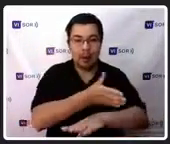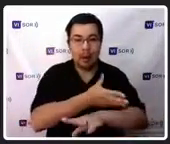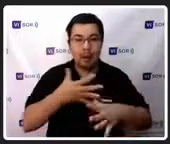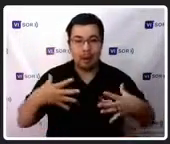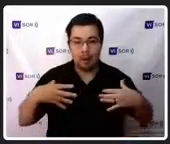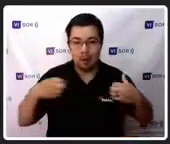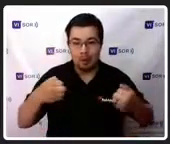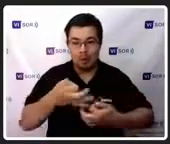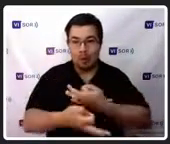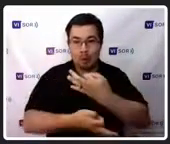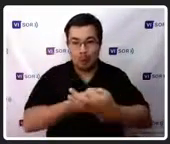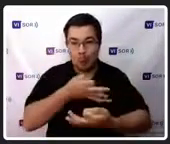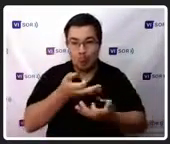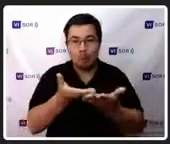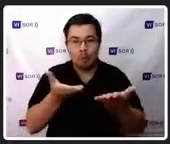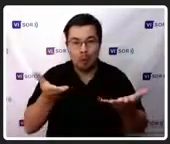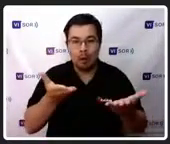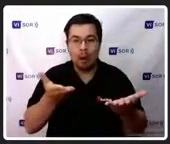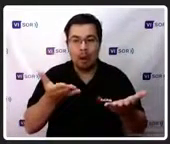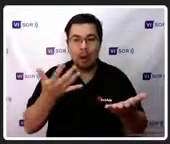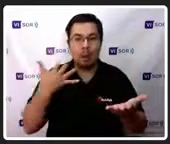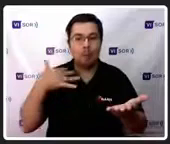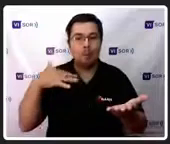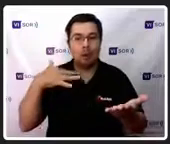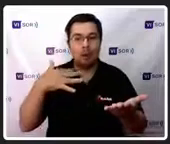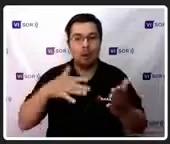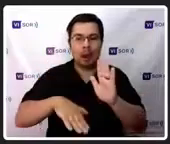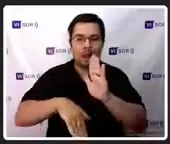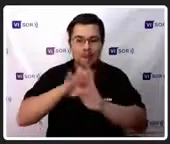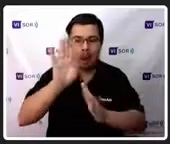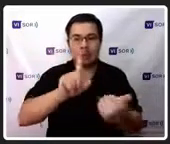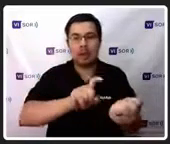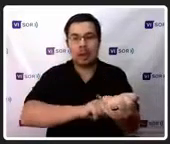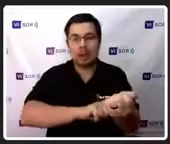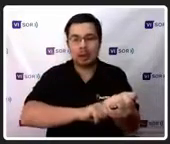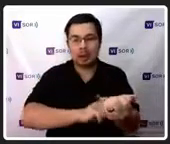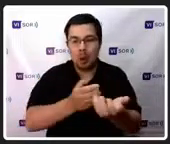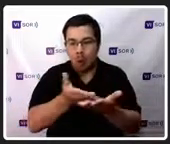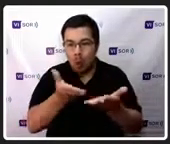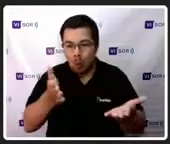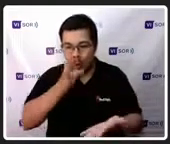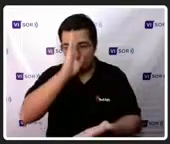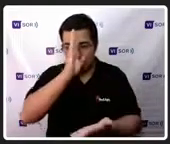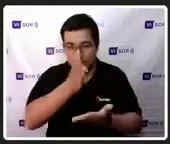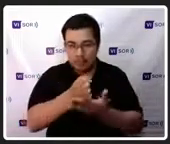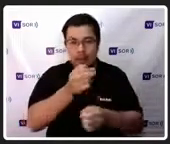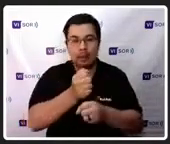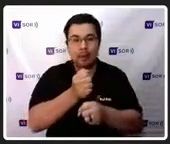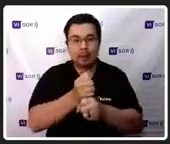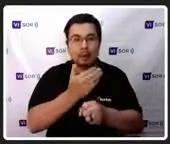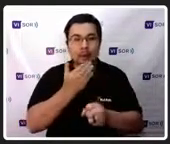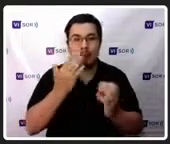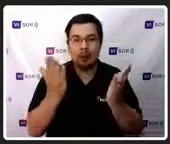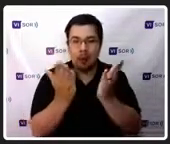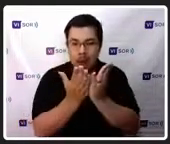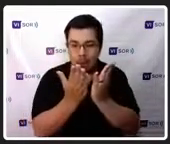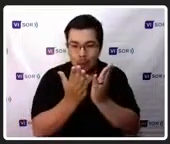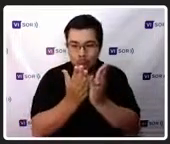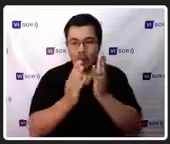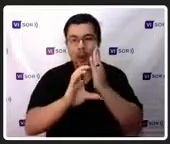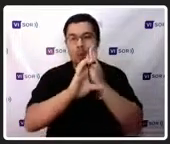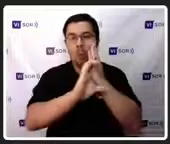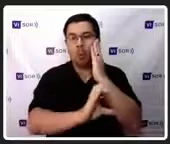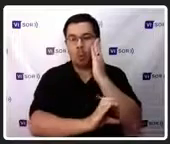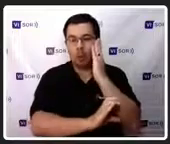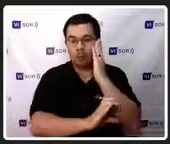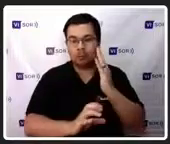es la actitud. Es la actitud con que decidan, ¿no es cierto?, trabajar y estudiar, ¿no es cierto?, una carrera de turismo y posteriormente trabajar en esta